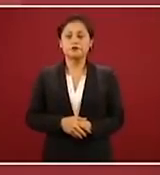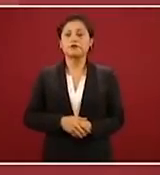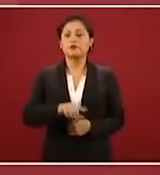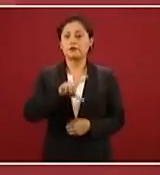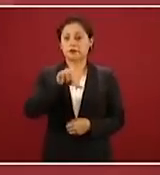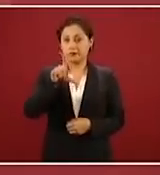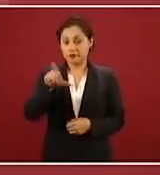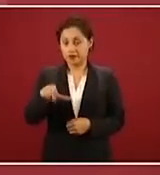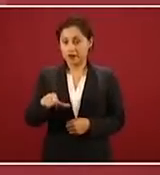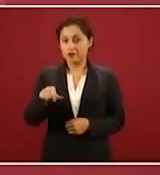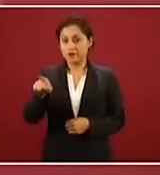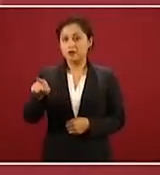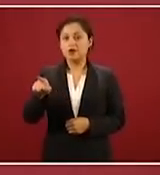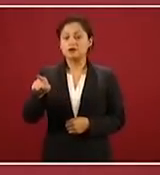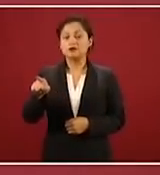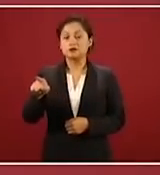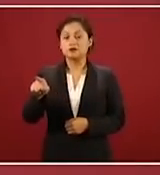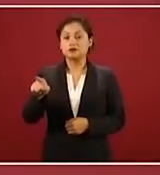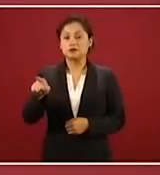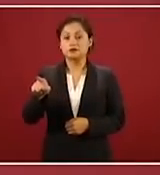porque